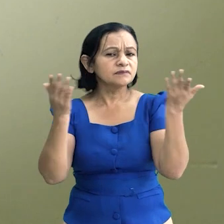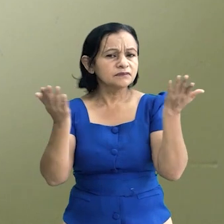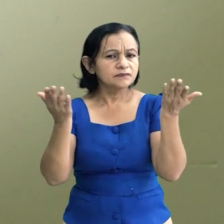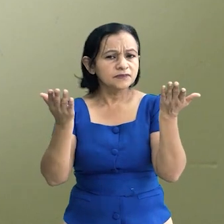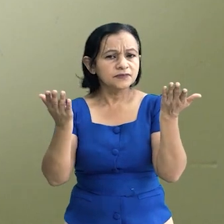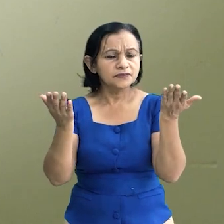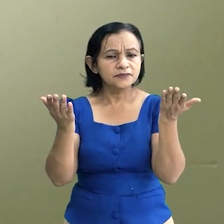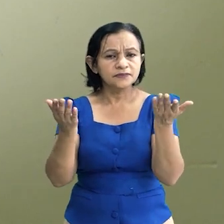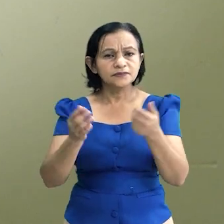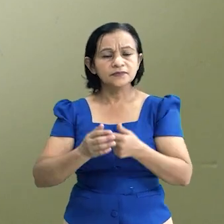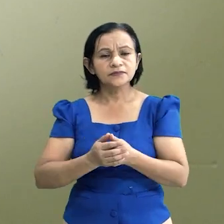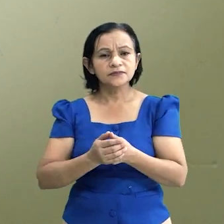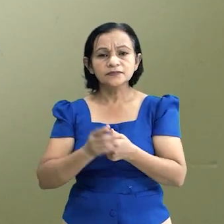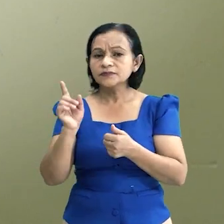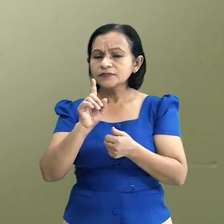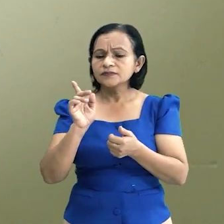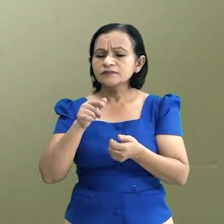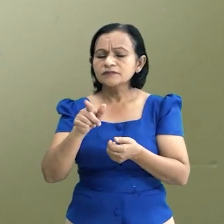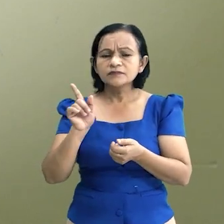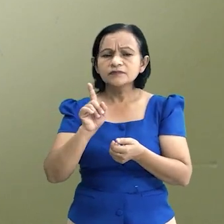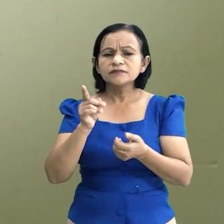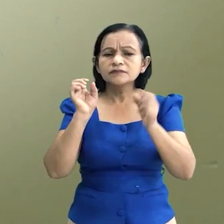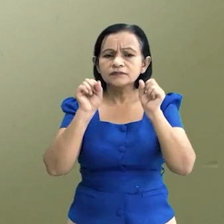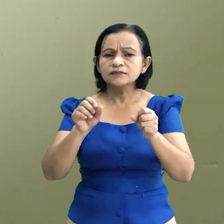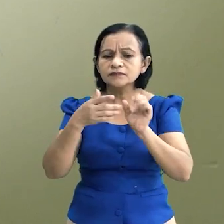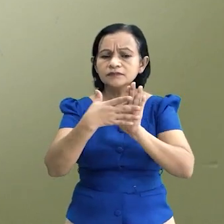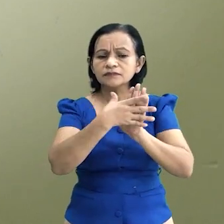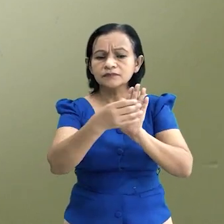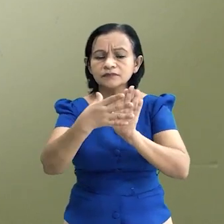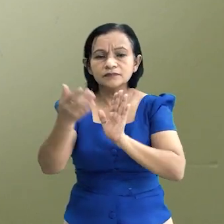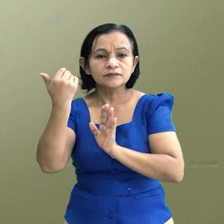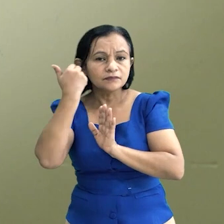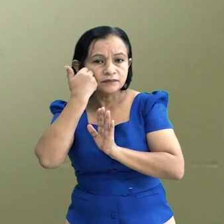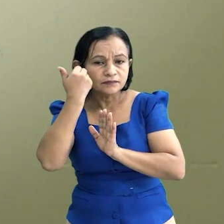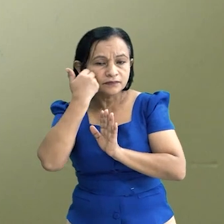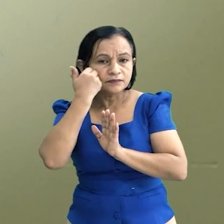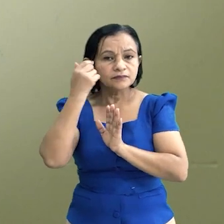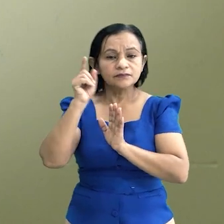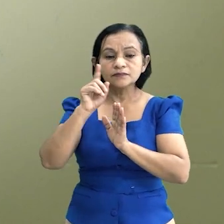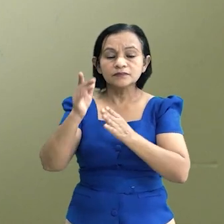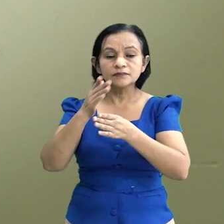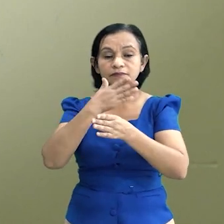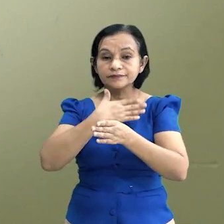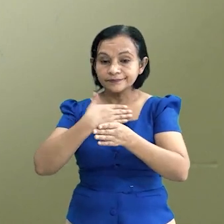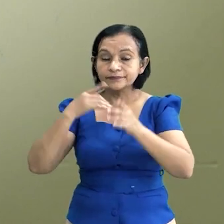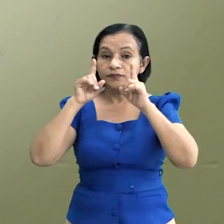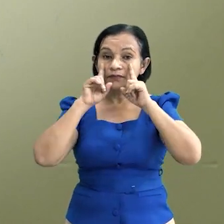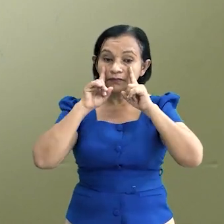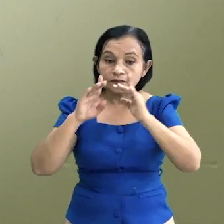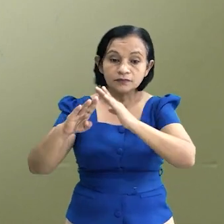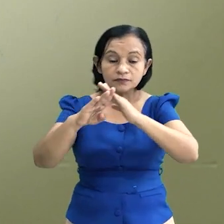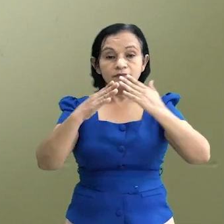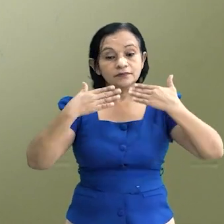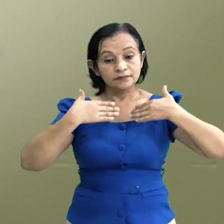que no se presenten brotes epidémicos, todo lo que es la parte preventiva y educación en